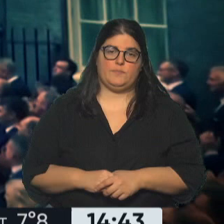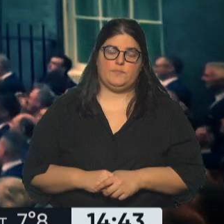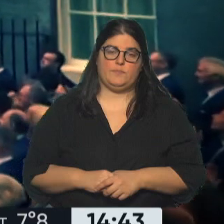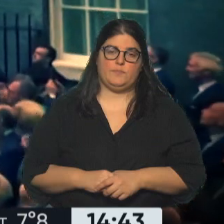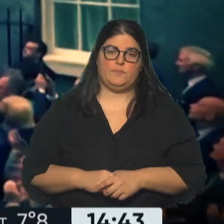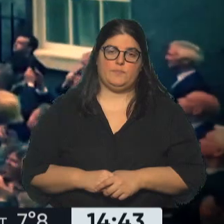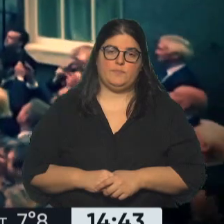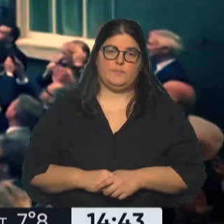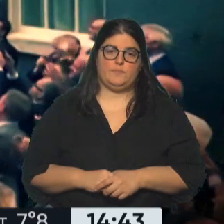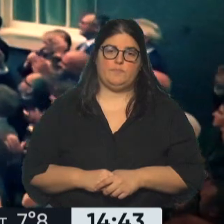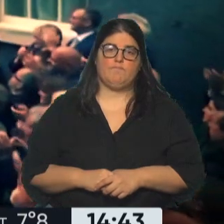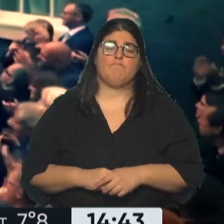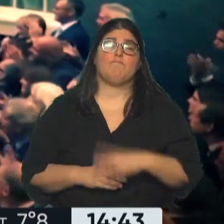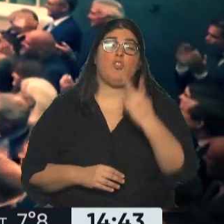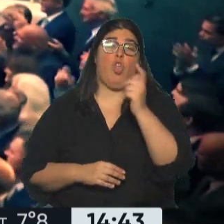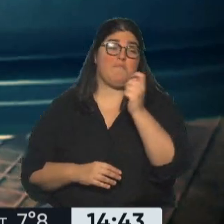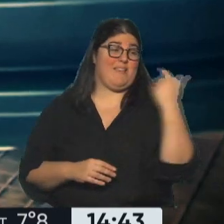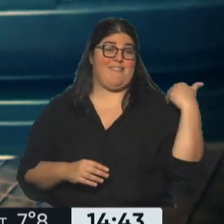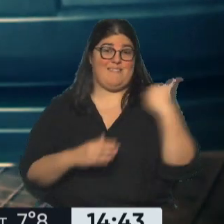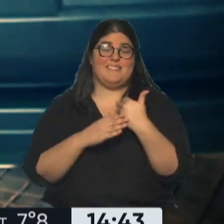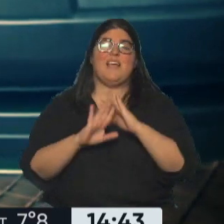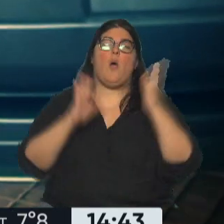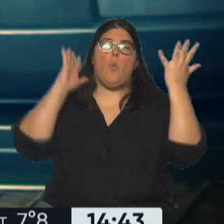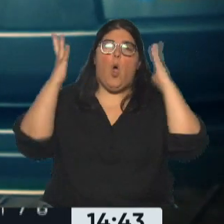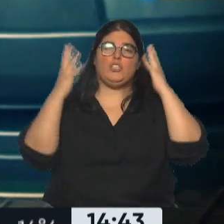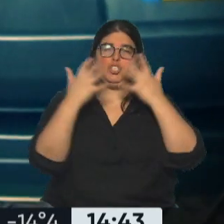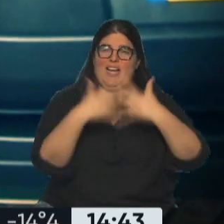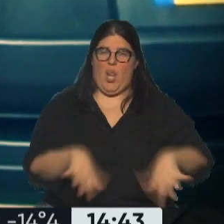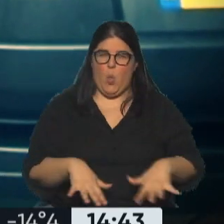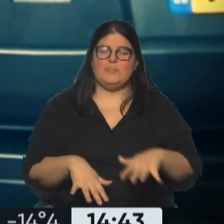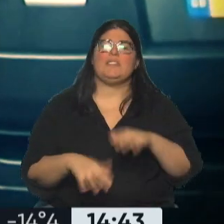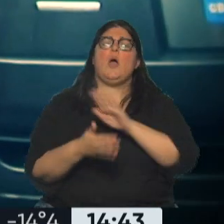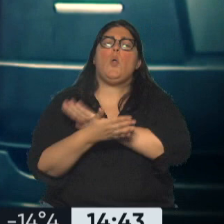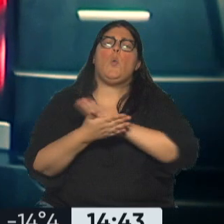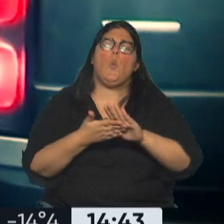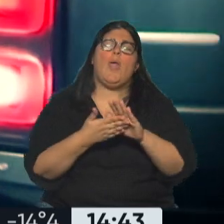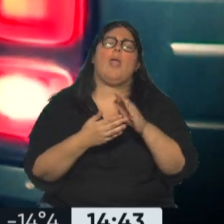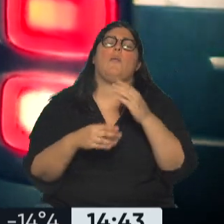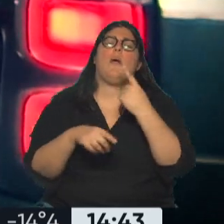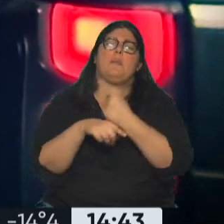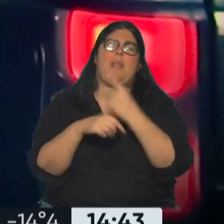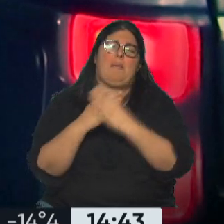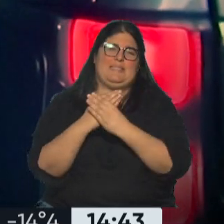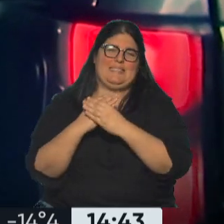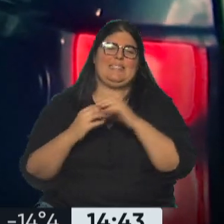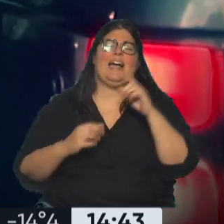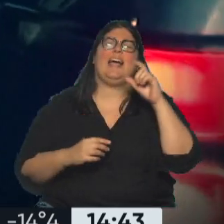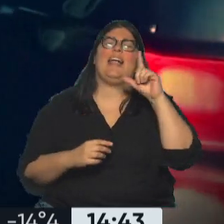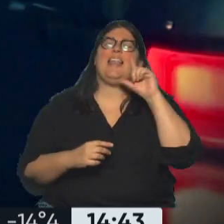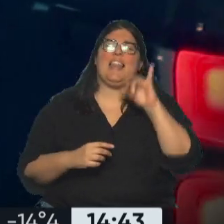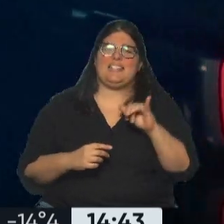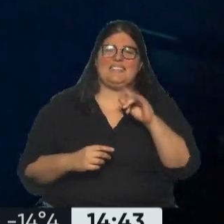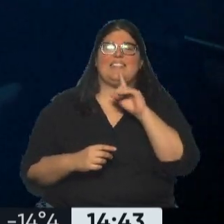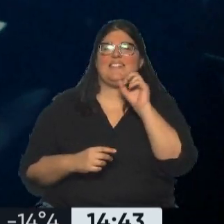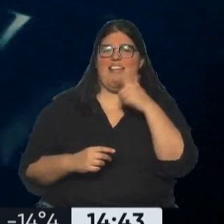you. A casi 2 meses de la renuncia de Boris Johnson, la ex titular de la cartera de Relaciones Exteriores británica, Elizabeth Truss, se